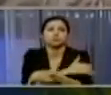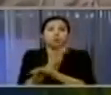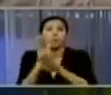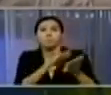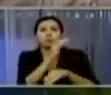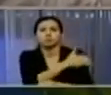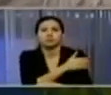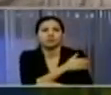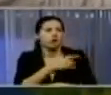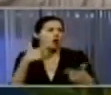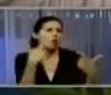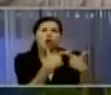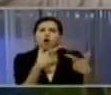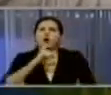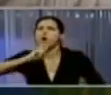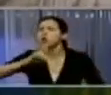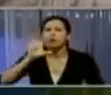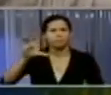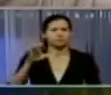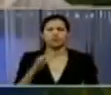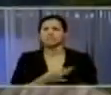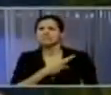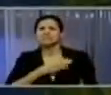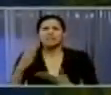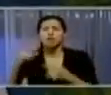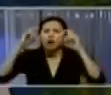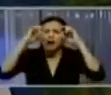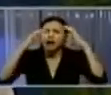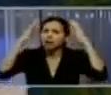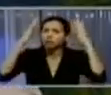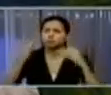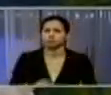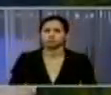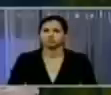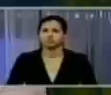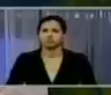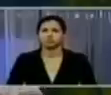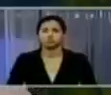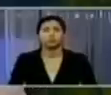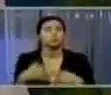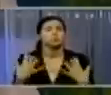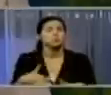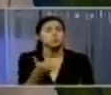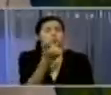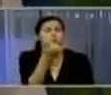enemigos de la patria, a Mr. Alut y a la oligarquía. Es un traspié fuerte.